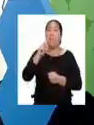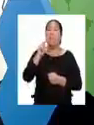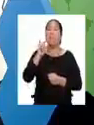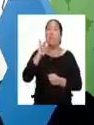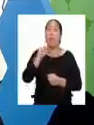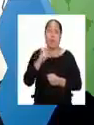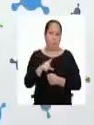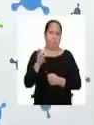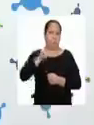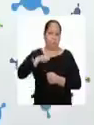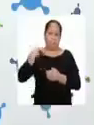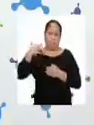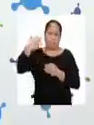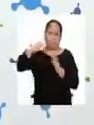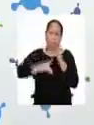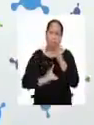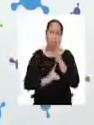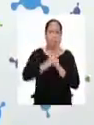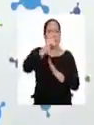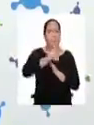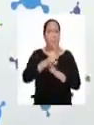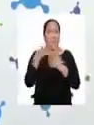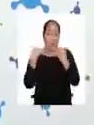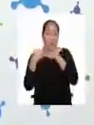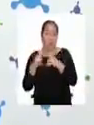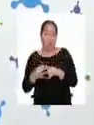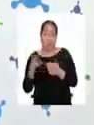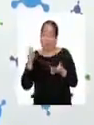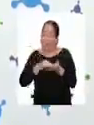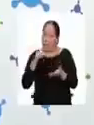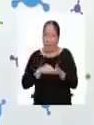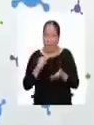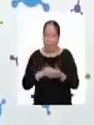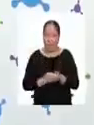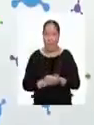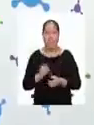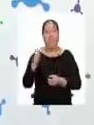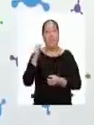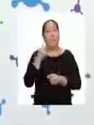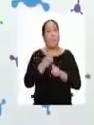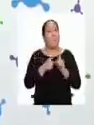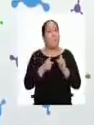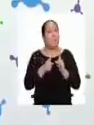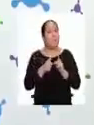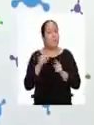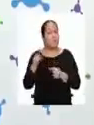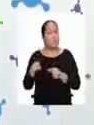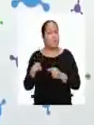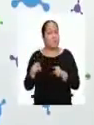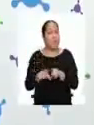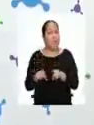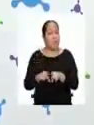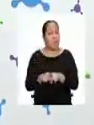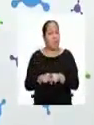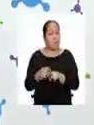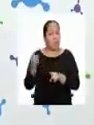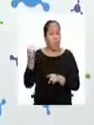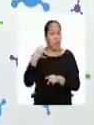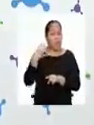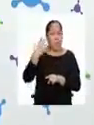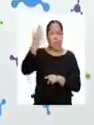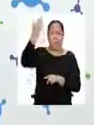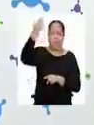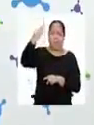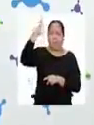los videojuegos. Pero, así como jugando, nos ha hecho ver y pensar que quizás lo que decían algunos físicos